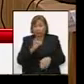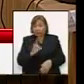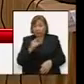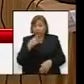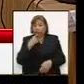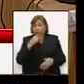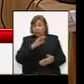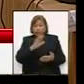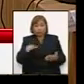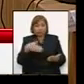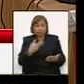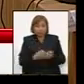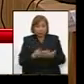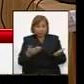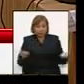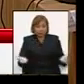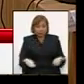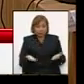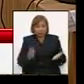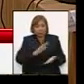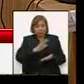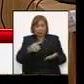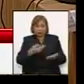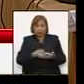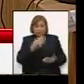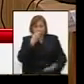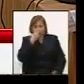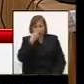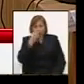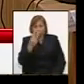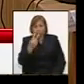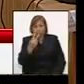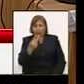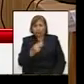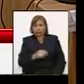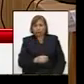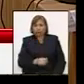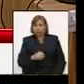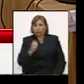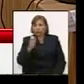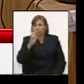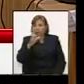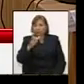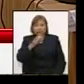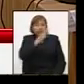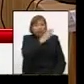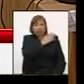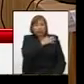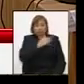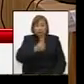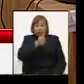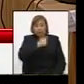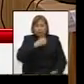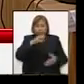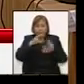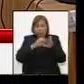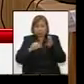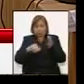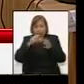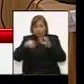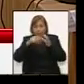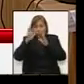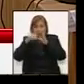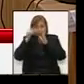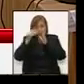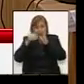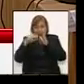Porque ella dice, todos estuvimos allí y todos vimos cuando el oficial descargó los videos en una